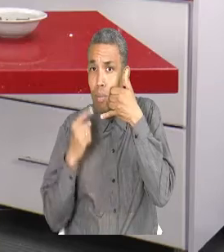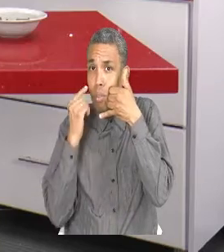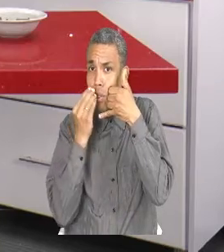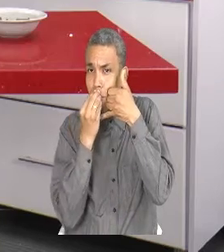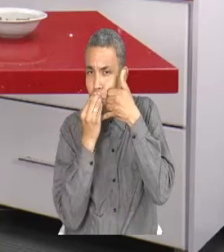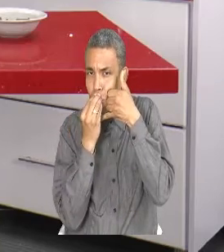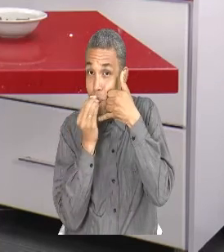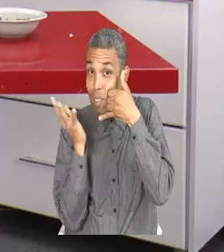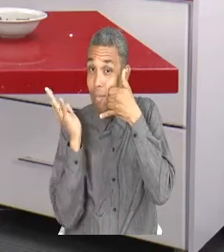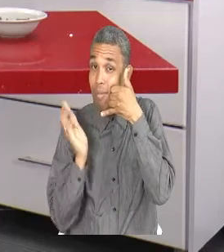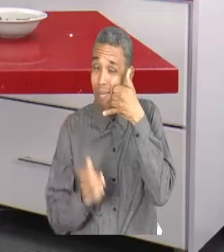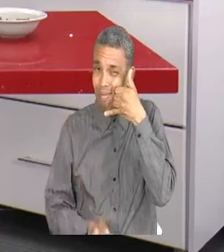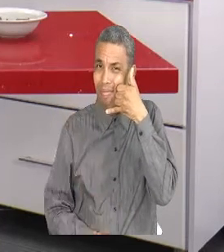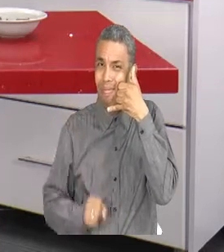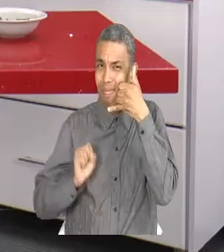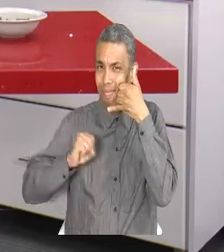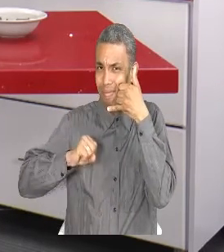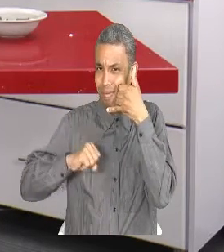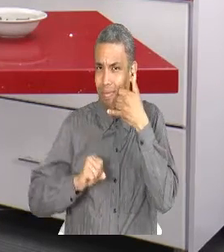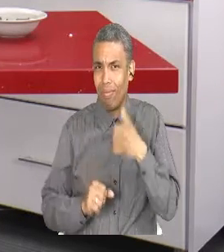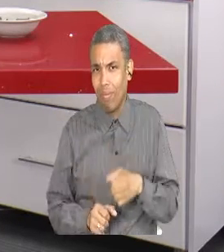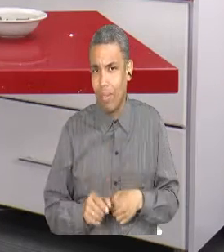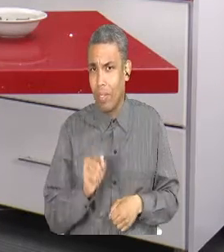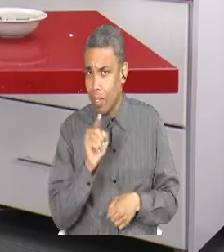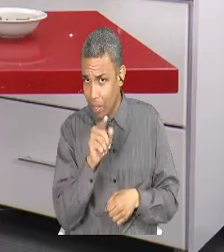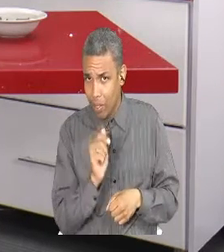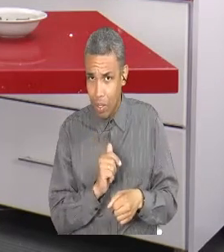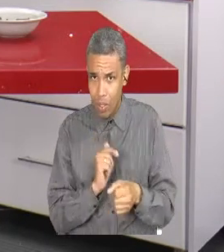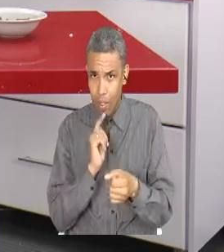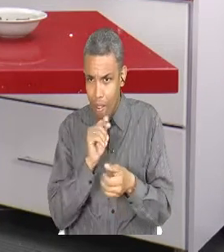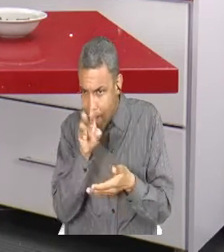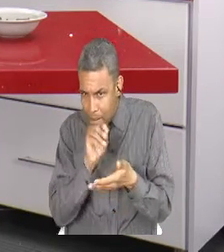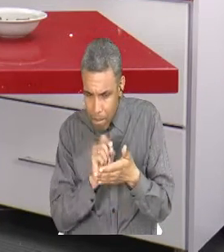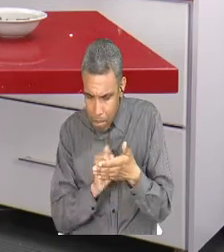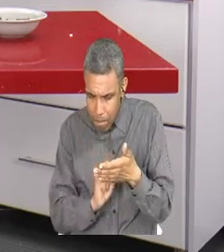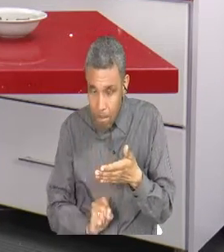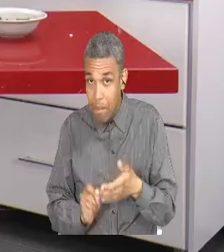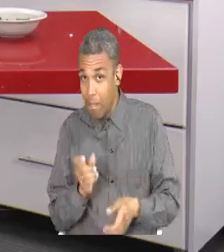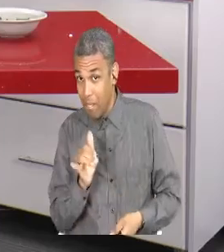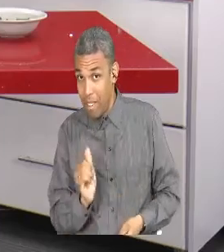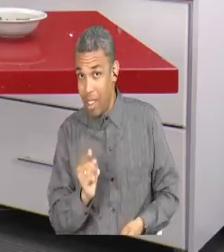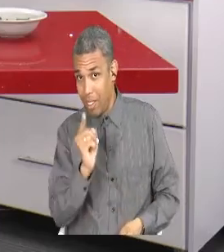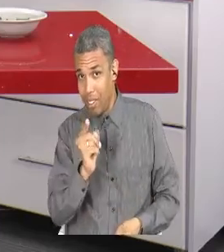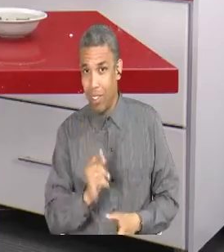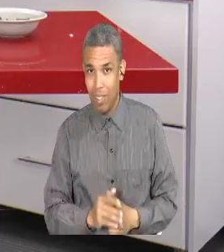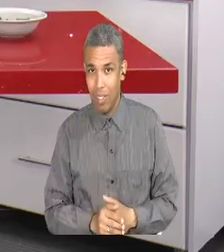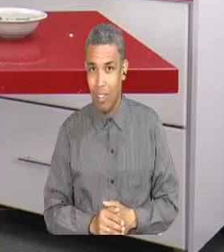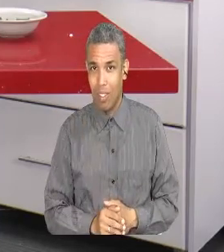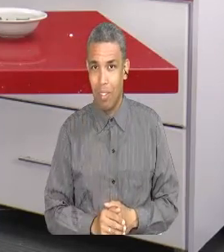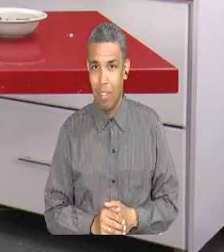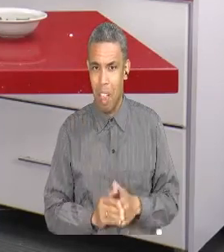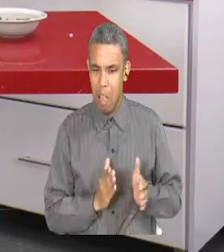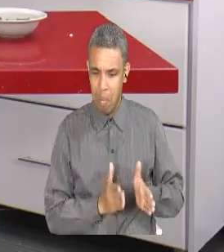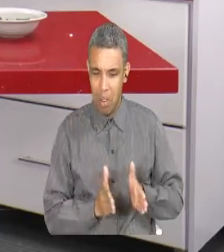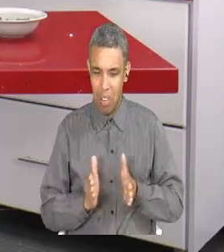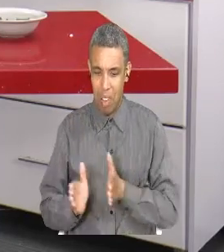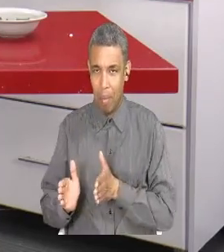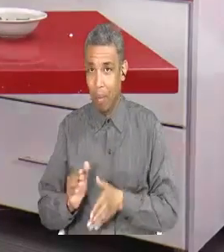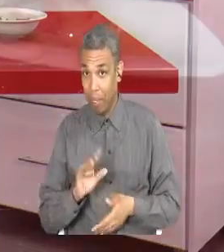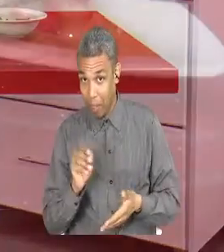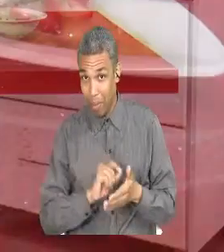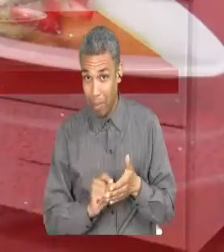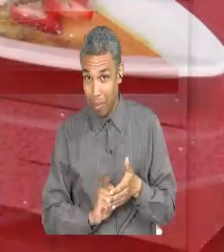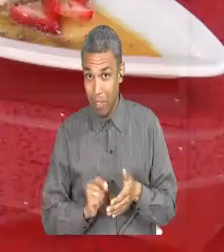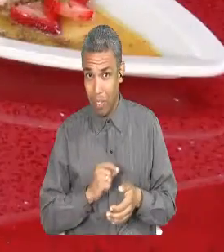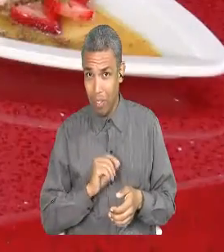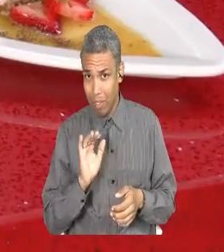estuvo de rechupete. Yo espero que hayas tenido allá papel y lápiz en casa para que hayas podido anotar el paso a paso y estar pendiente de todo lo que estamos haciendo